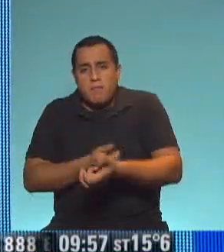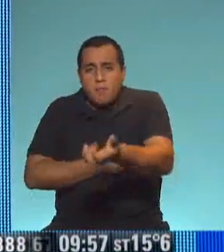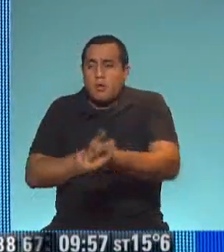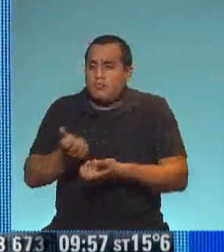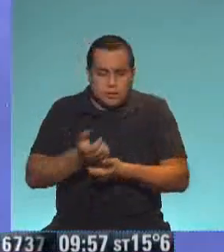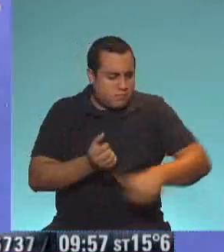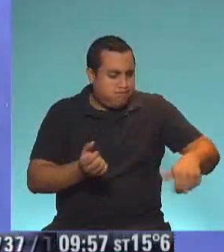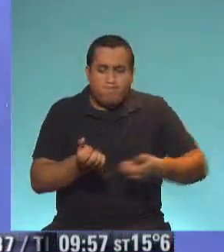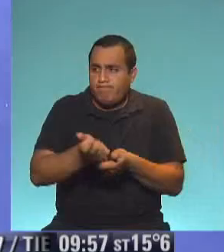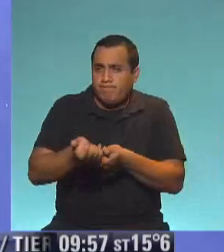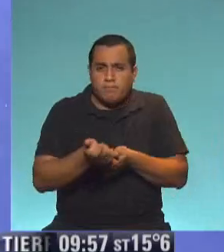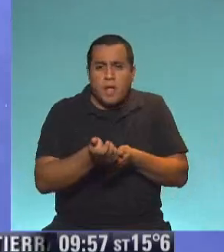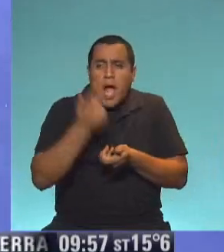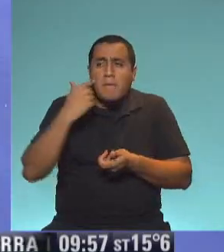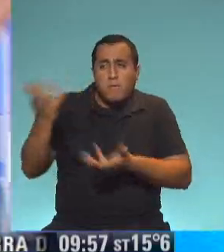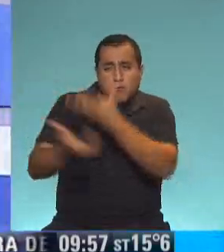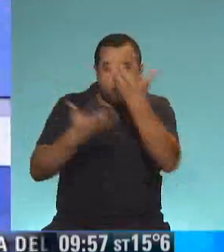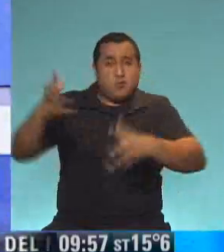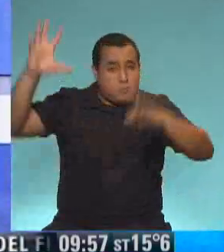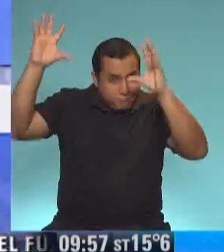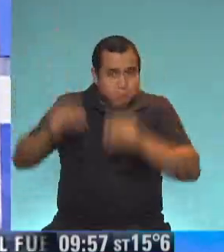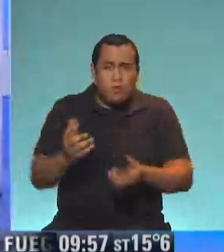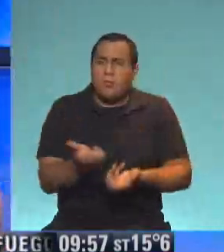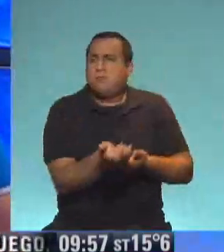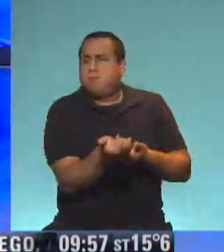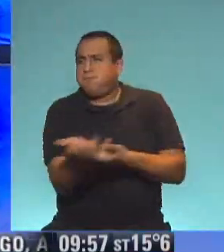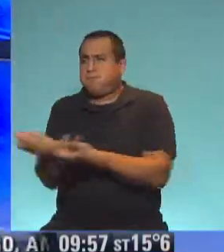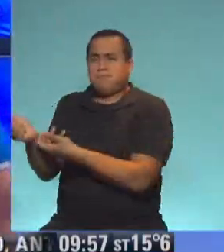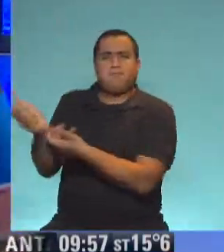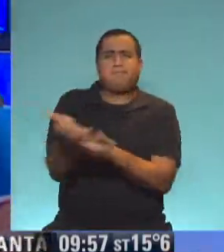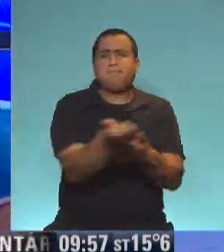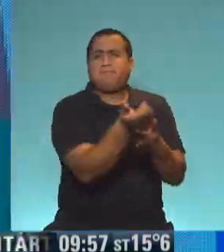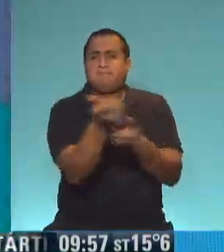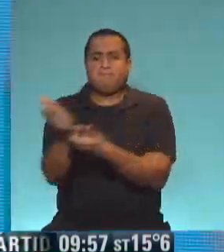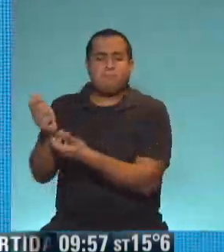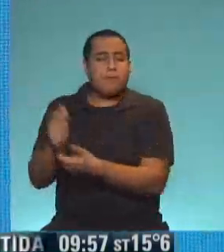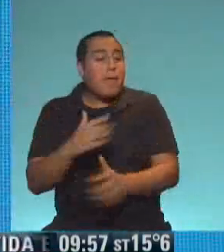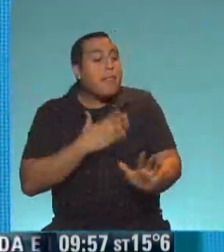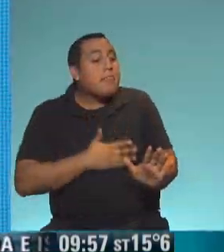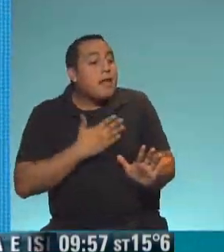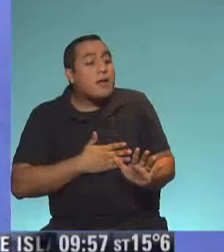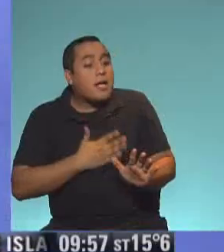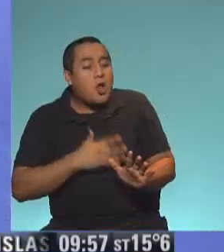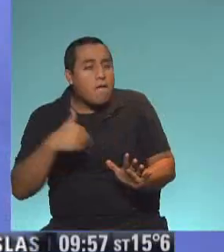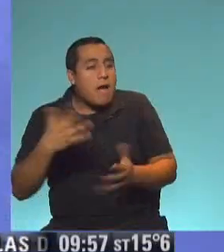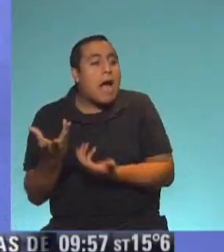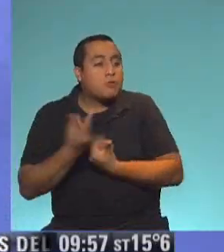Mangueras conectadas. Vamos a apagar el fuego. Oh, tranquilo, están apagando el incendio y estaremos a salvo